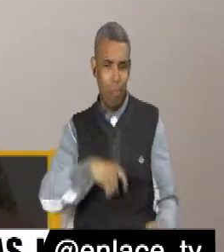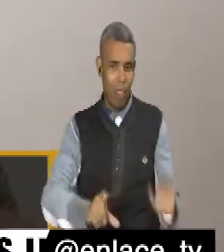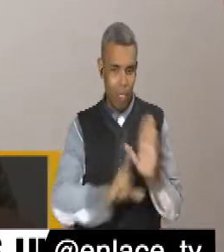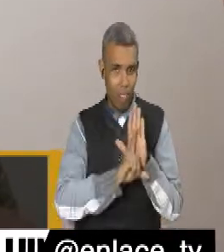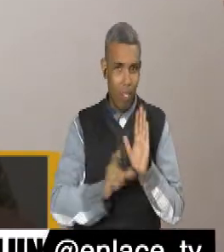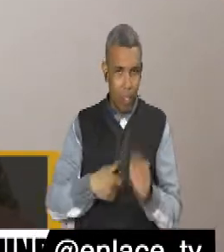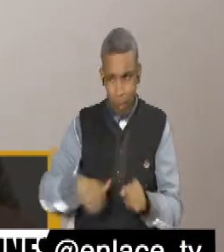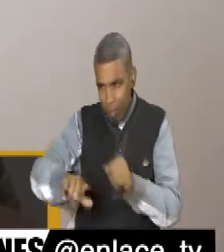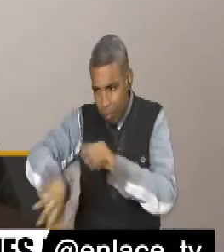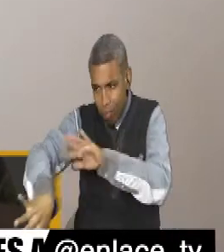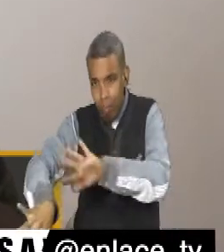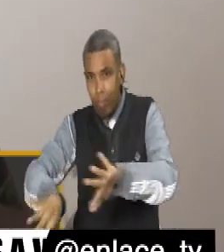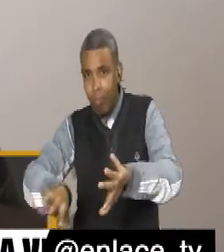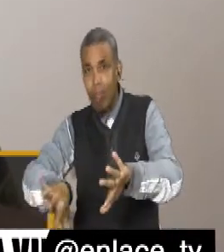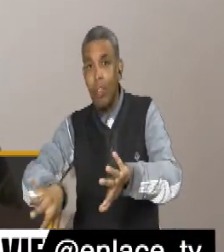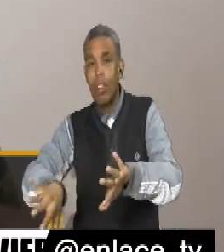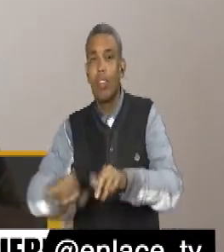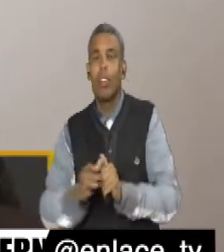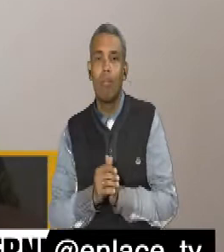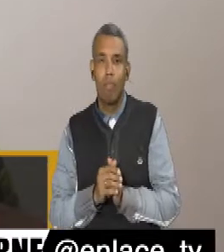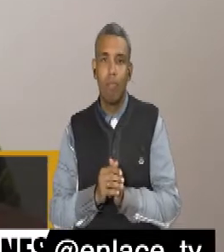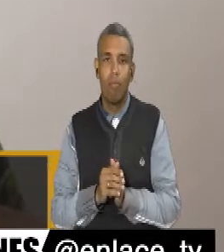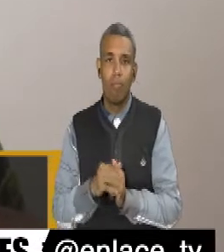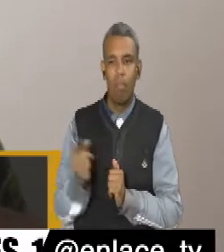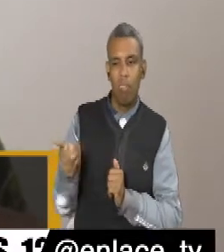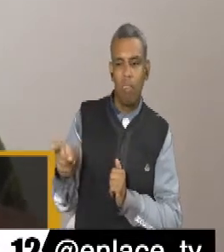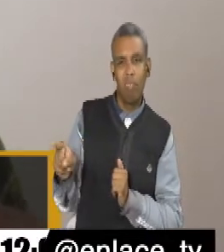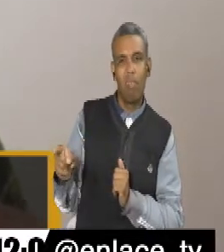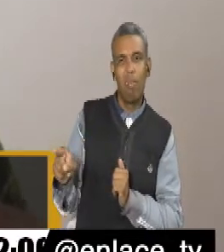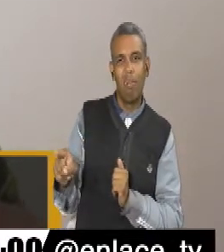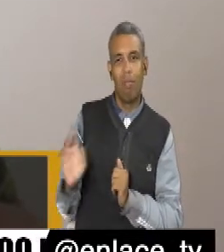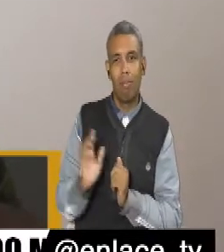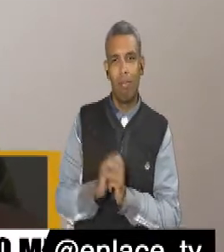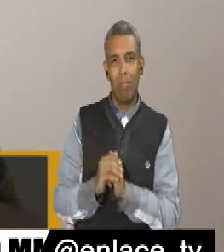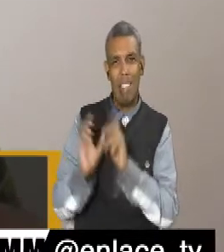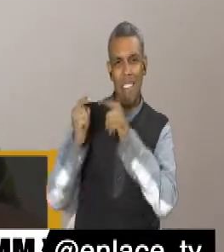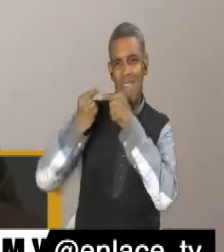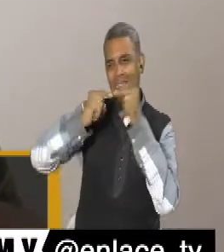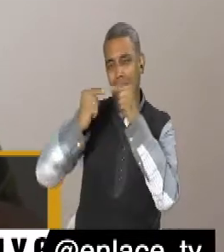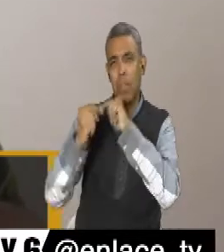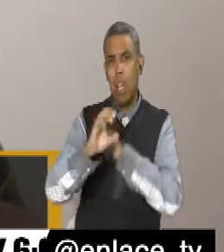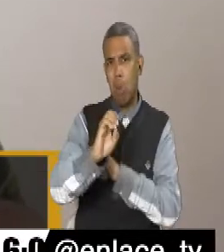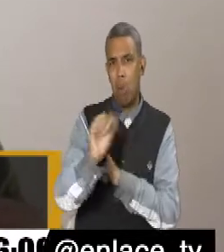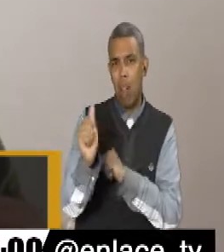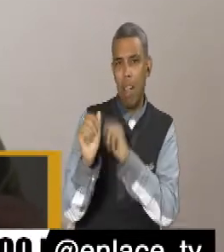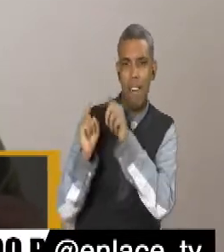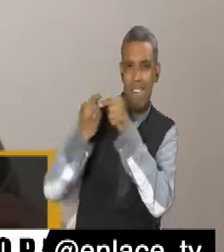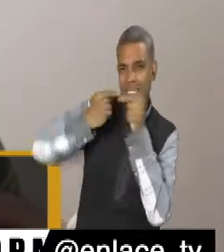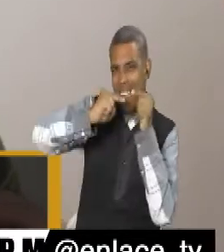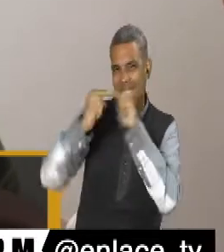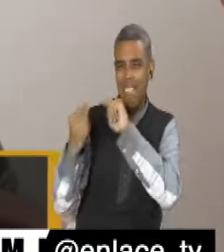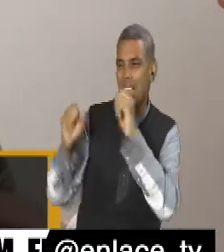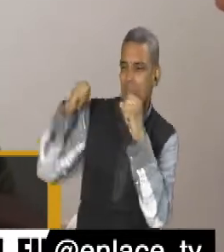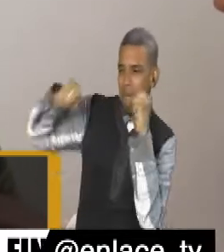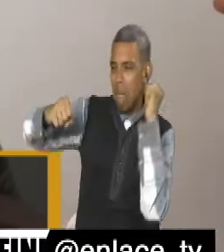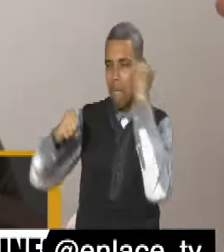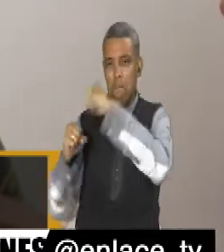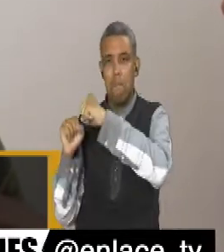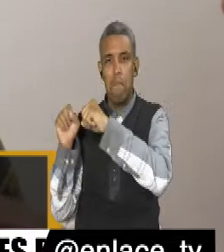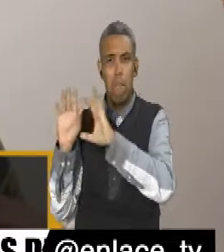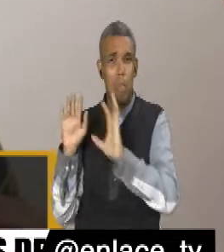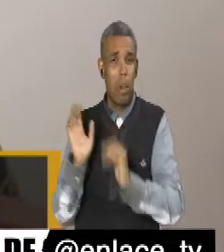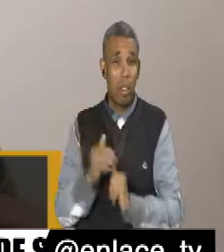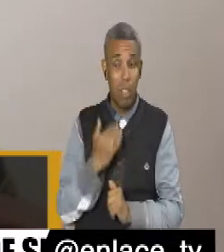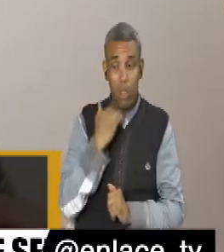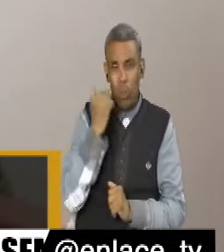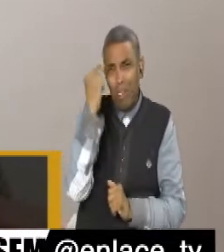que encontramos es allí un escenario, como lo mencionaba antes, una pareja que se está agrediendo por indiferencias.